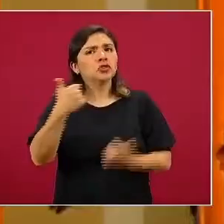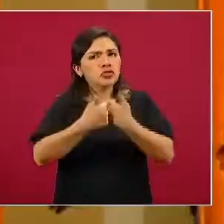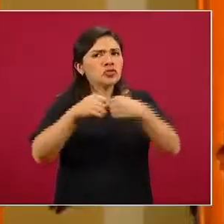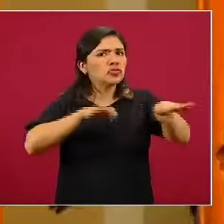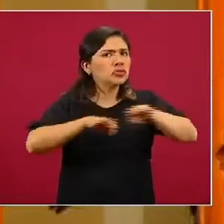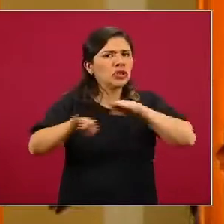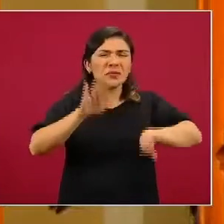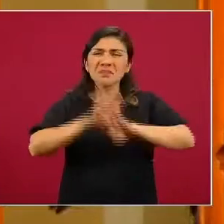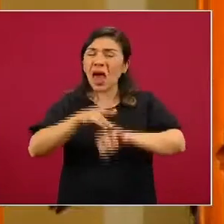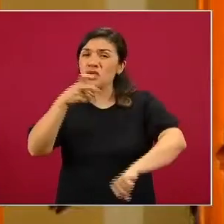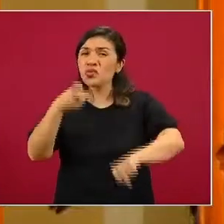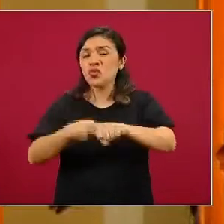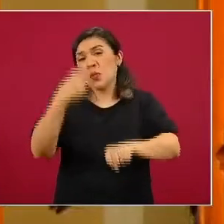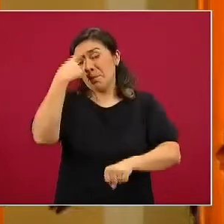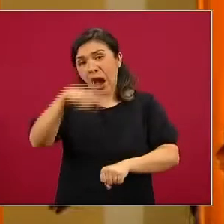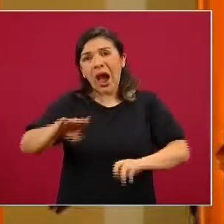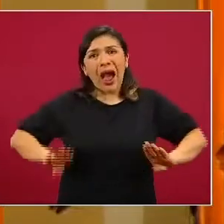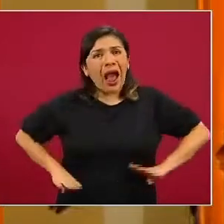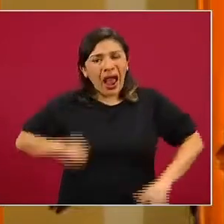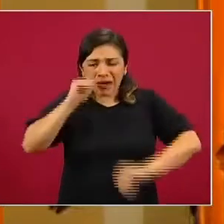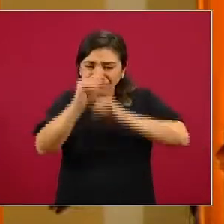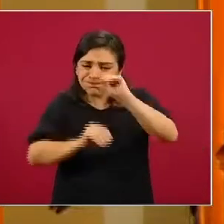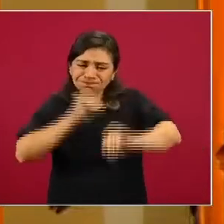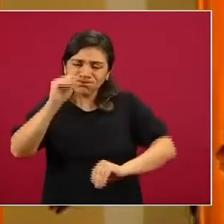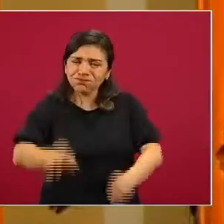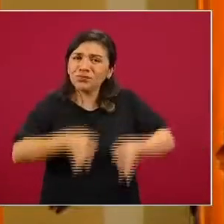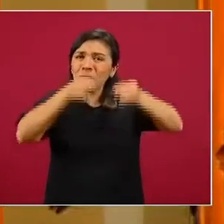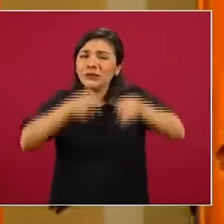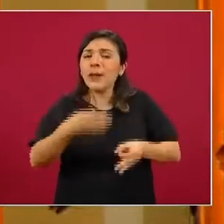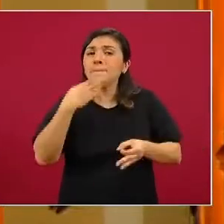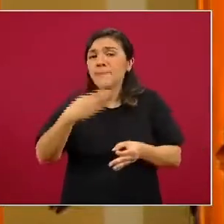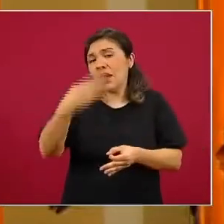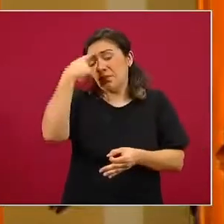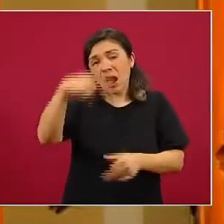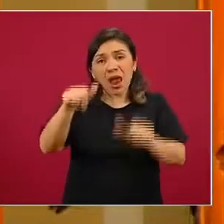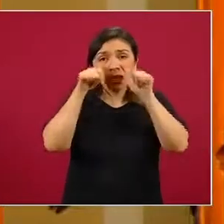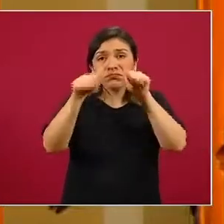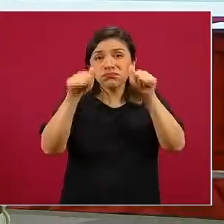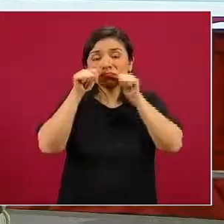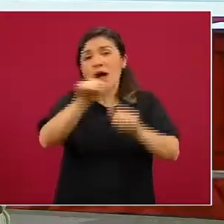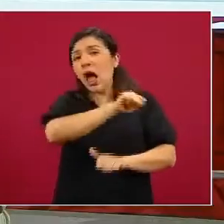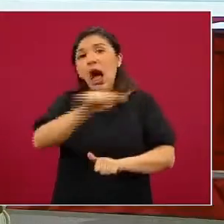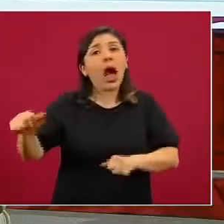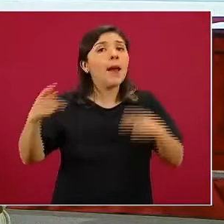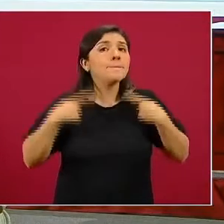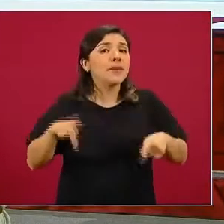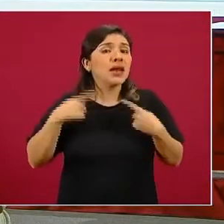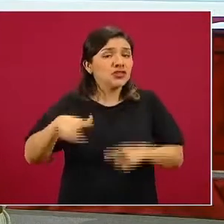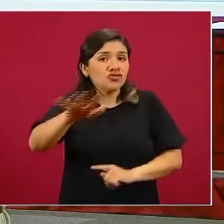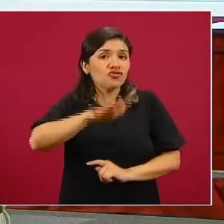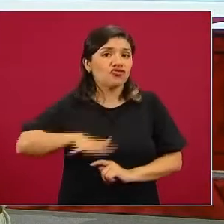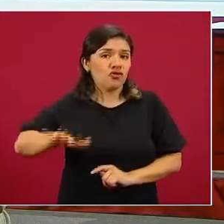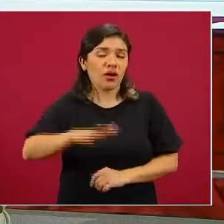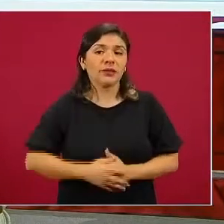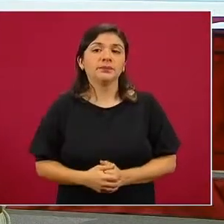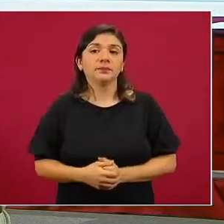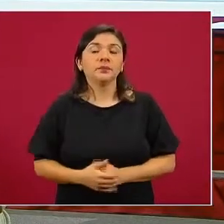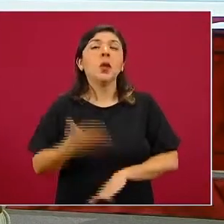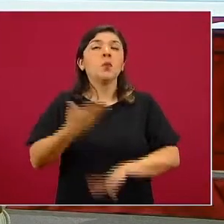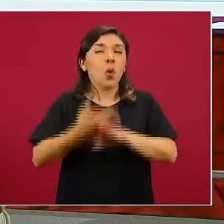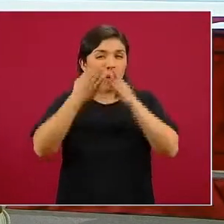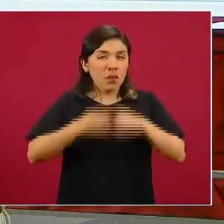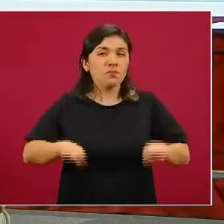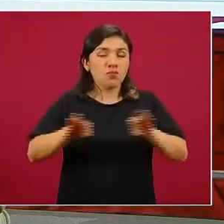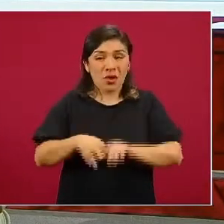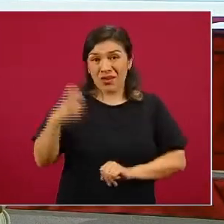trabajando intensamente para tener las condiciones necesarias para poder atender a este tipo de pacientes. Algo muy